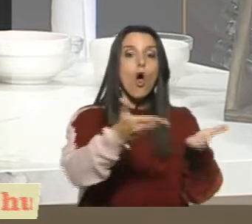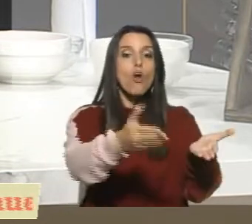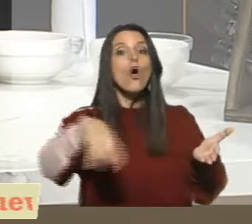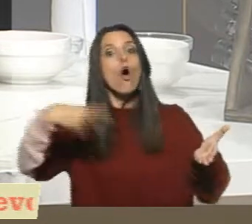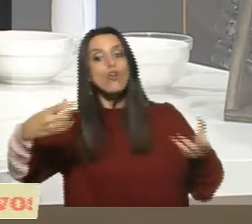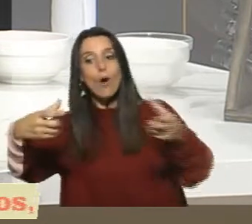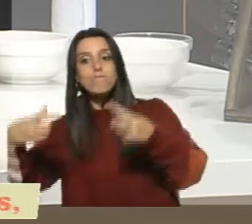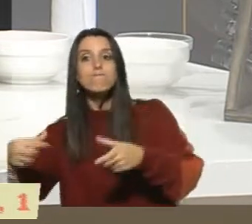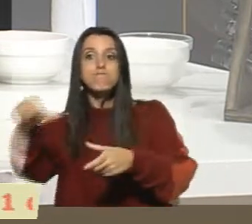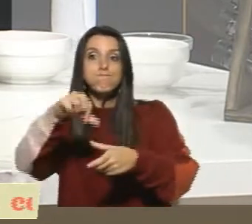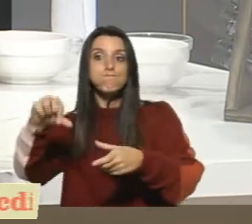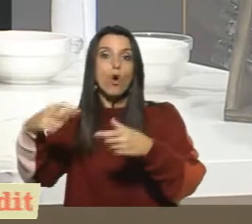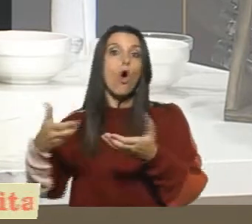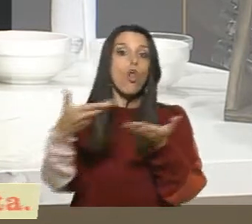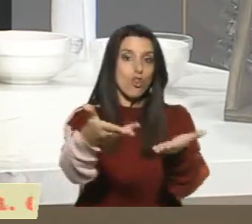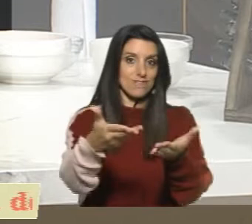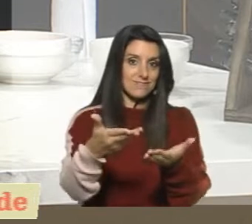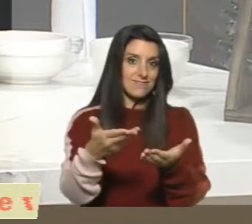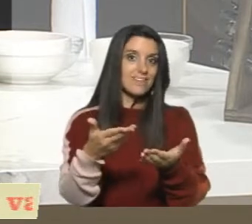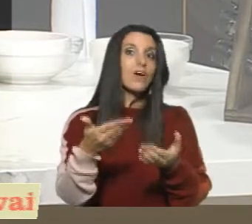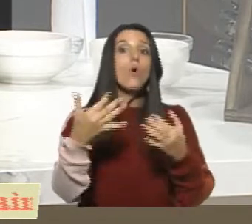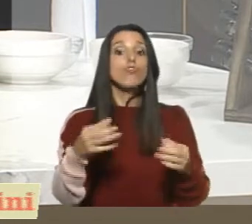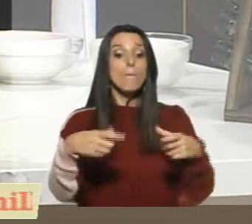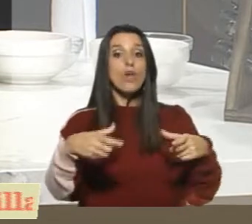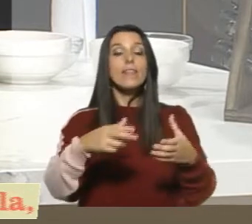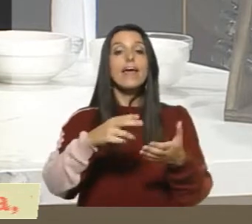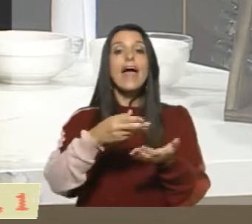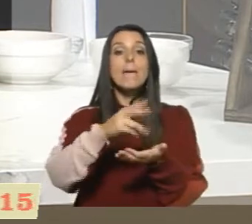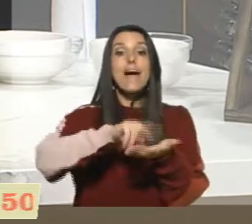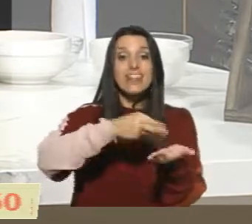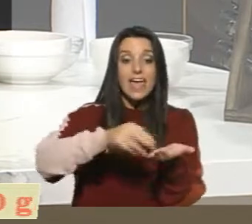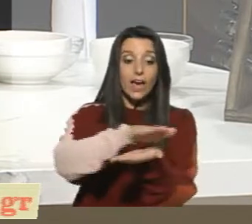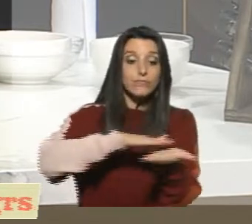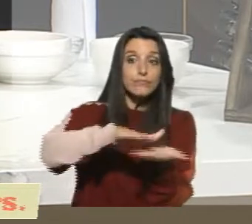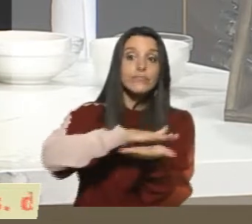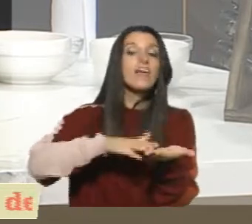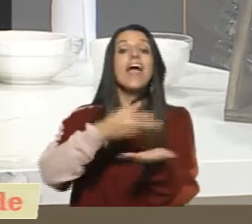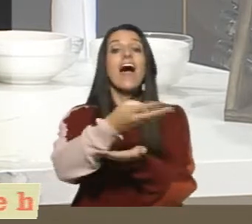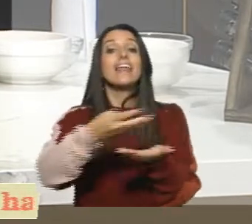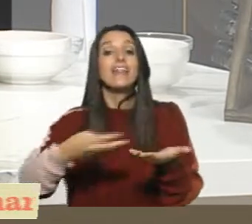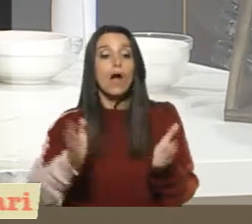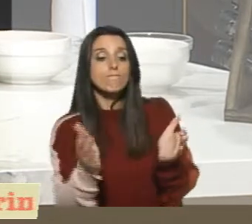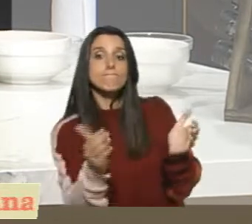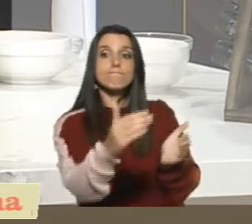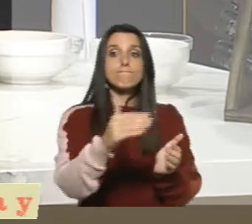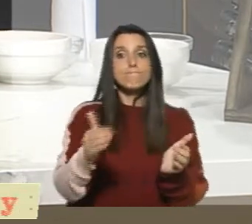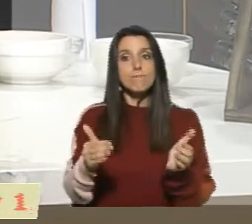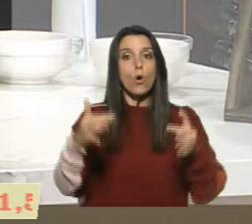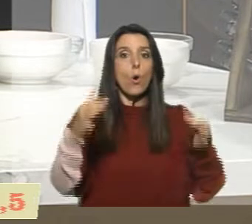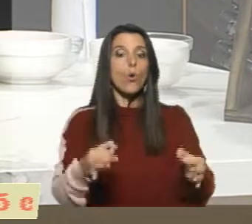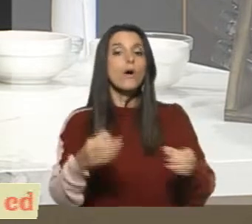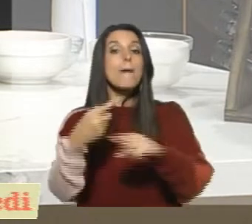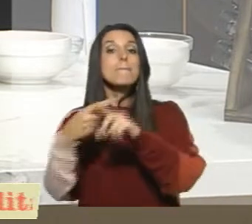que yo voy a hacer en este caso, acá ya tengo un molde enmantecado y enharinado. ¿Qué podrías hacer? Poner la mitad de la